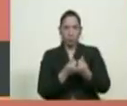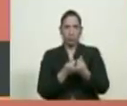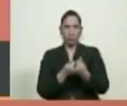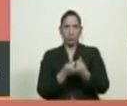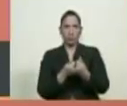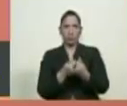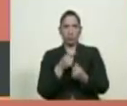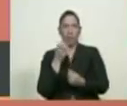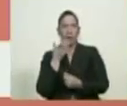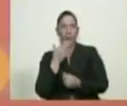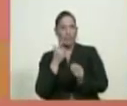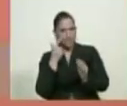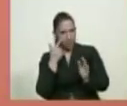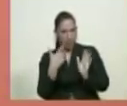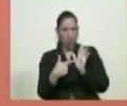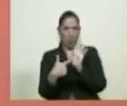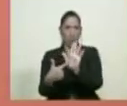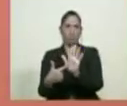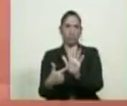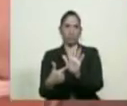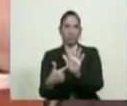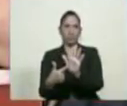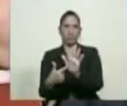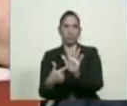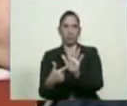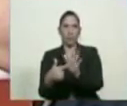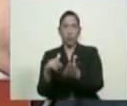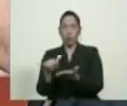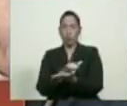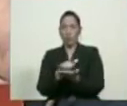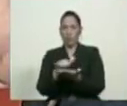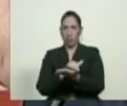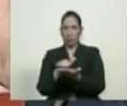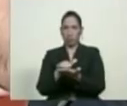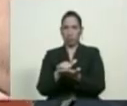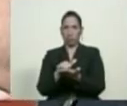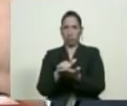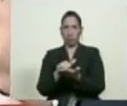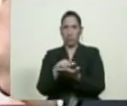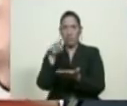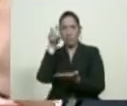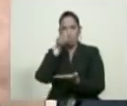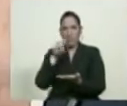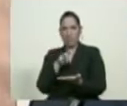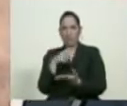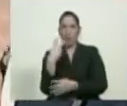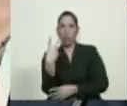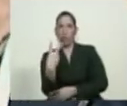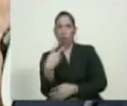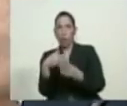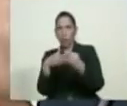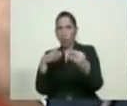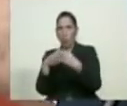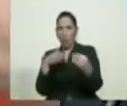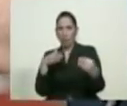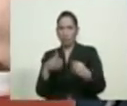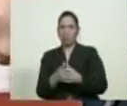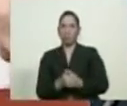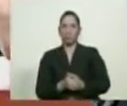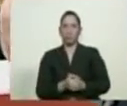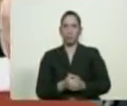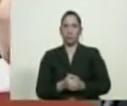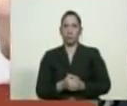este ejemplo. Un ejemplo. En Nueva York, una pizza cuesta $2. 3 slices de pizza. Buena,